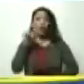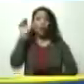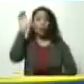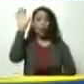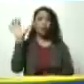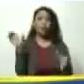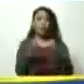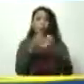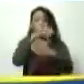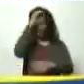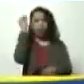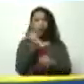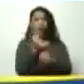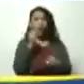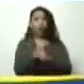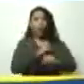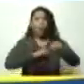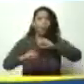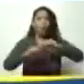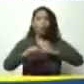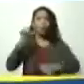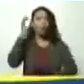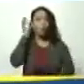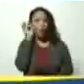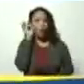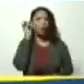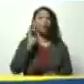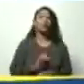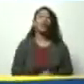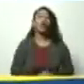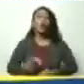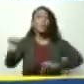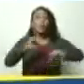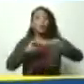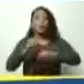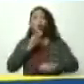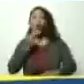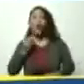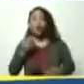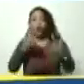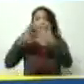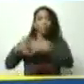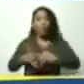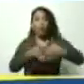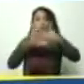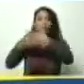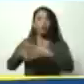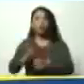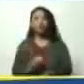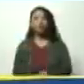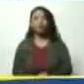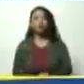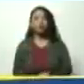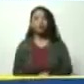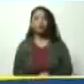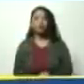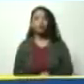clase obrera con los movimientos feministas con los movimientos juveniles estudiantiles con